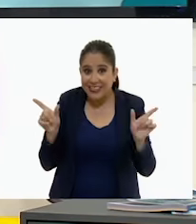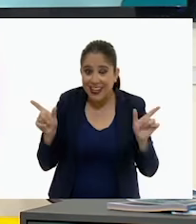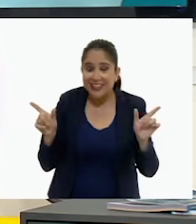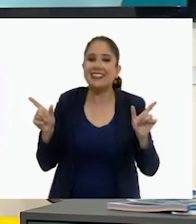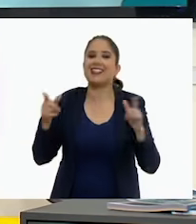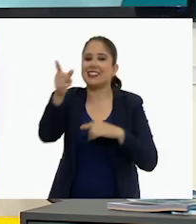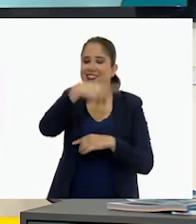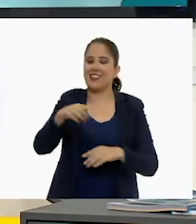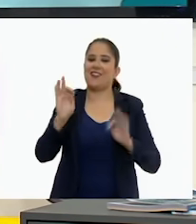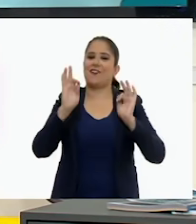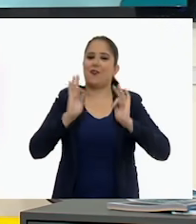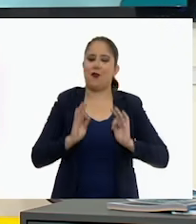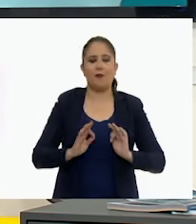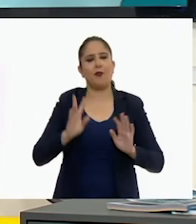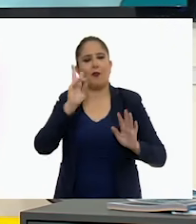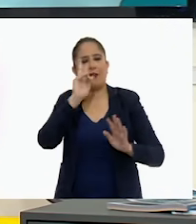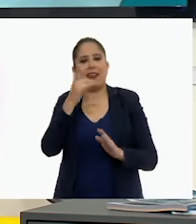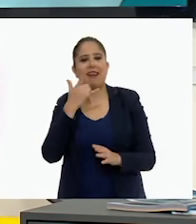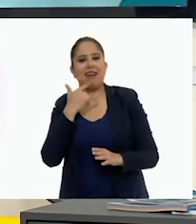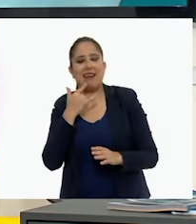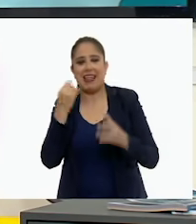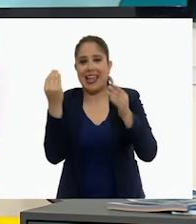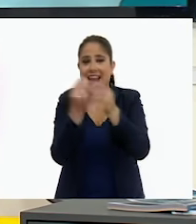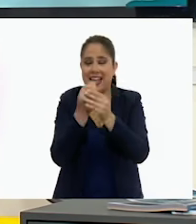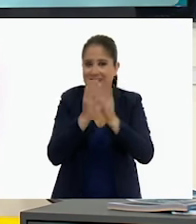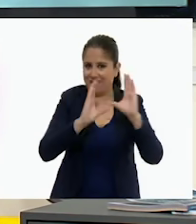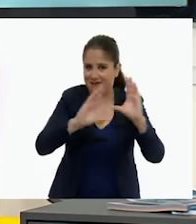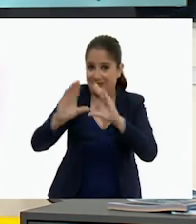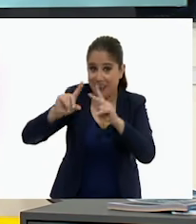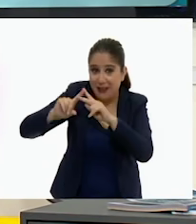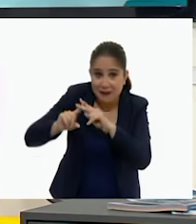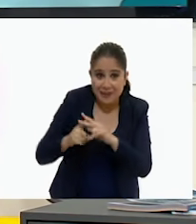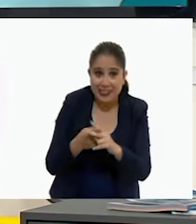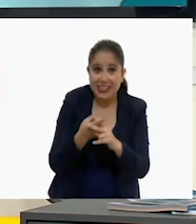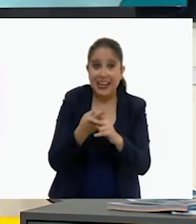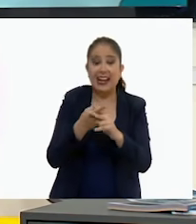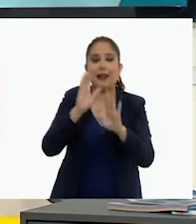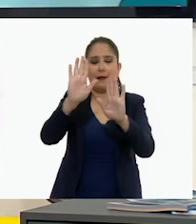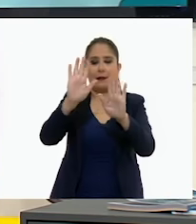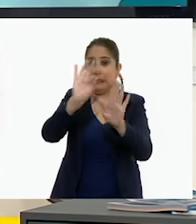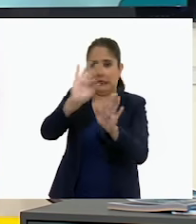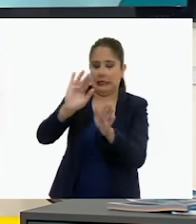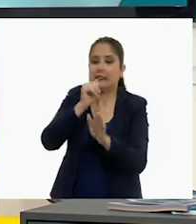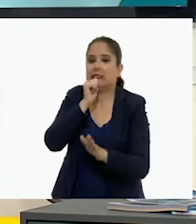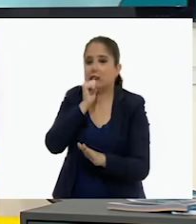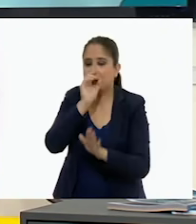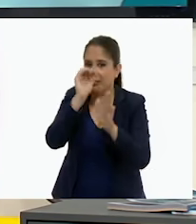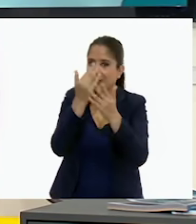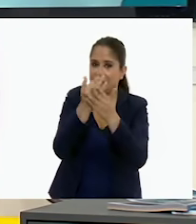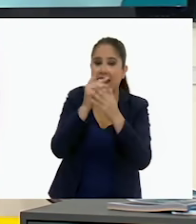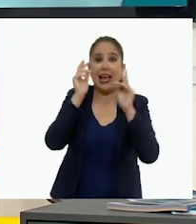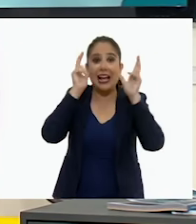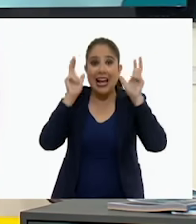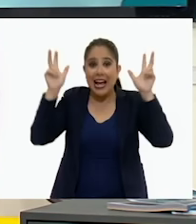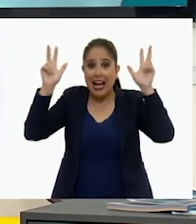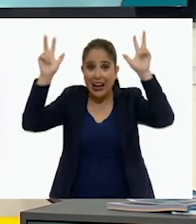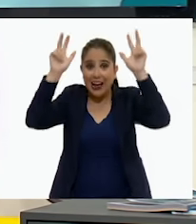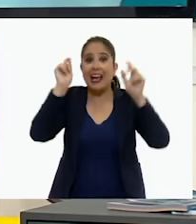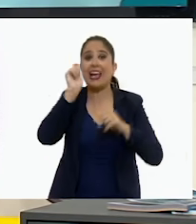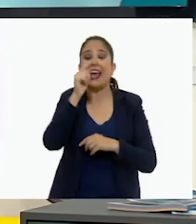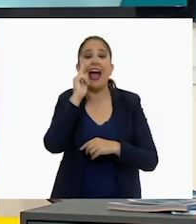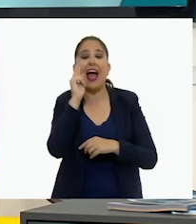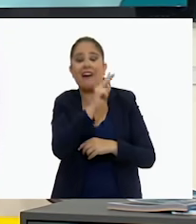pónganse cómodos que nuestra clase está a punto de empezar. Claro, después de escuchar los consejos de ajo listo para un